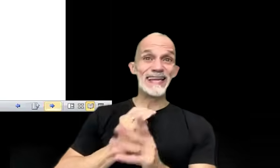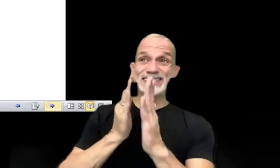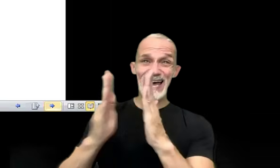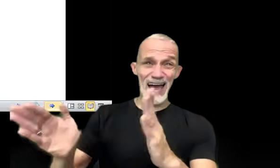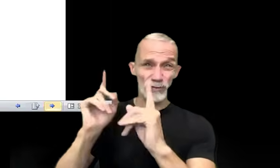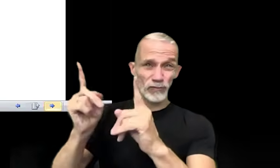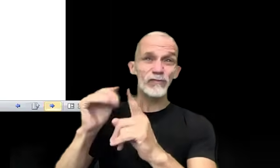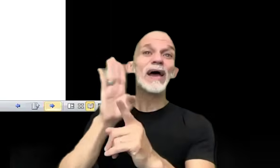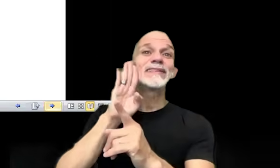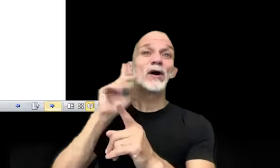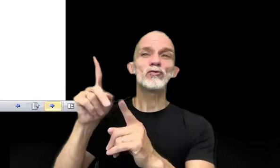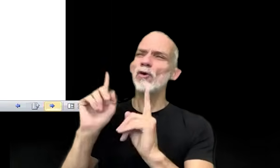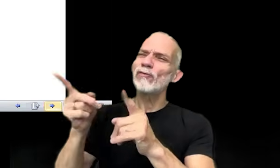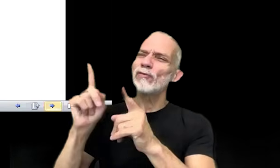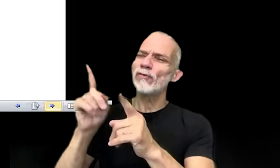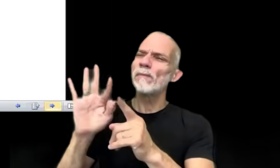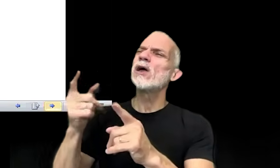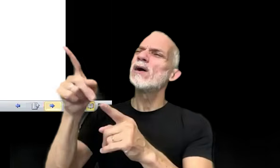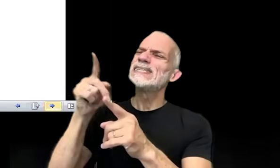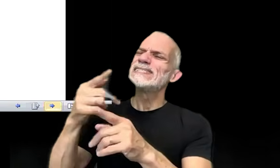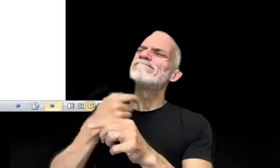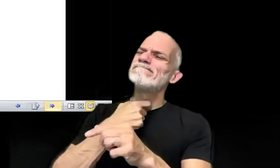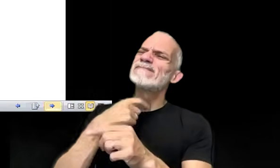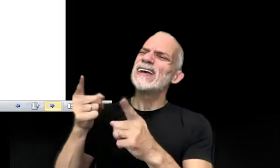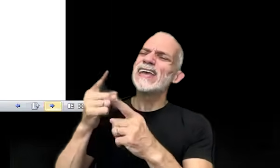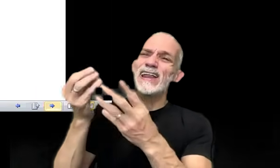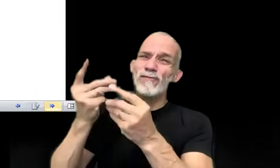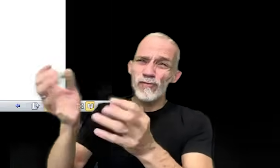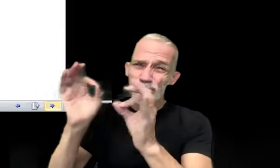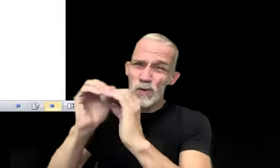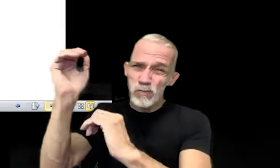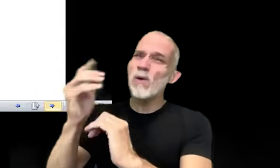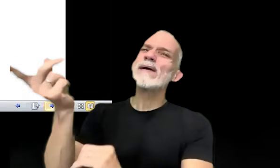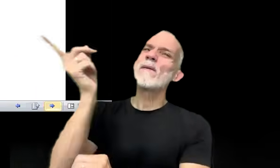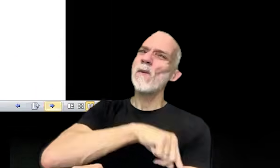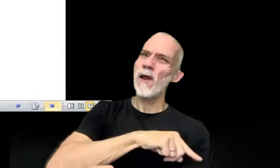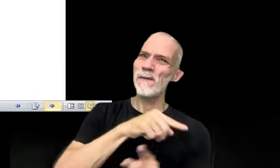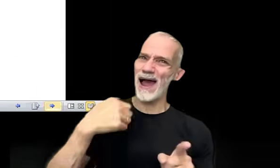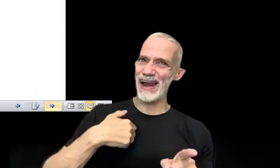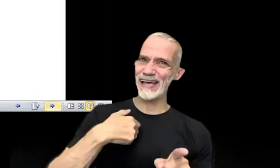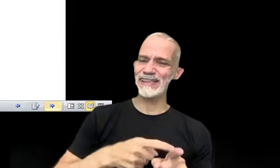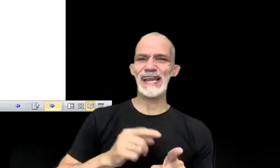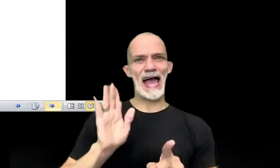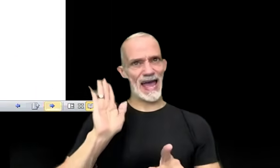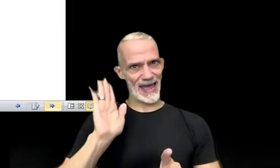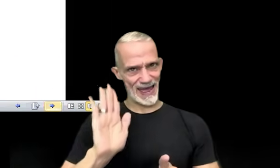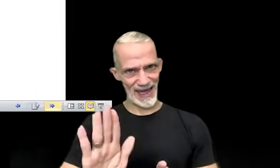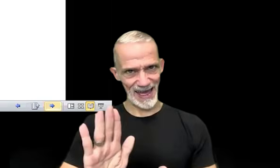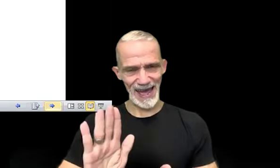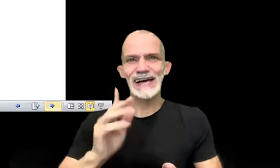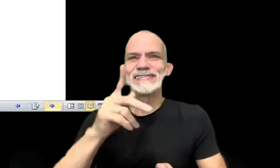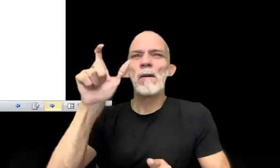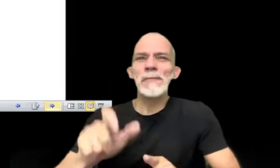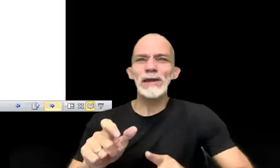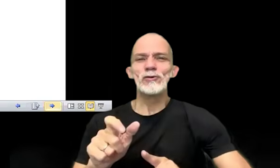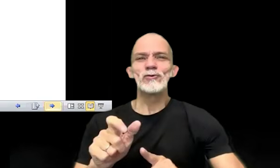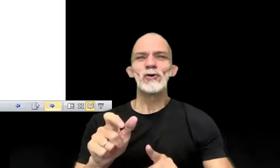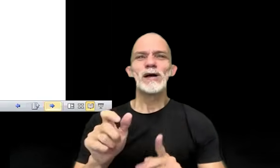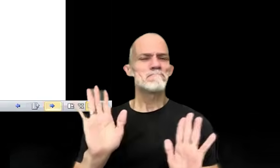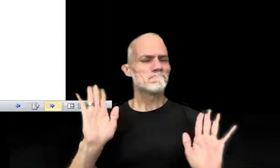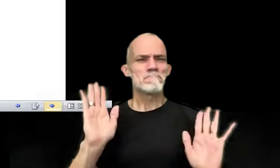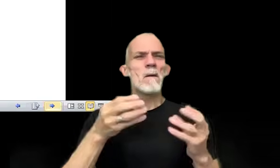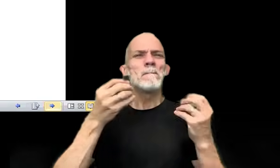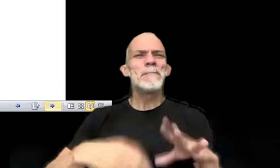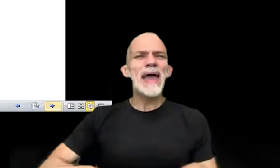3 años allí, pero su voluntad es regresar al país cuando termine sus estudios, bueno, esa persona